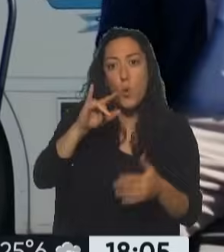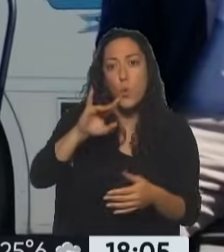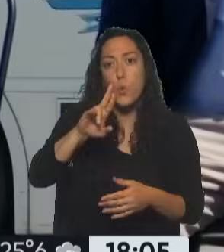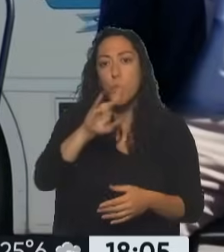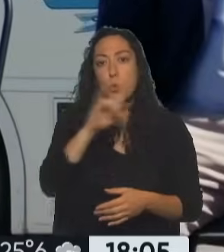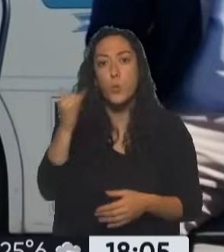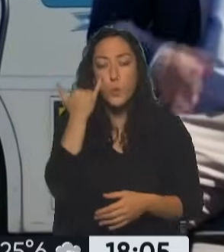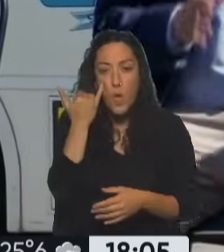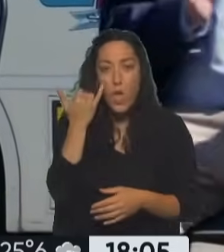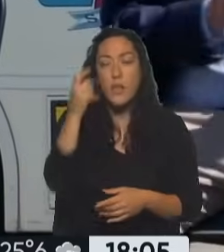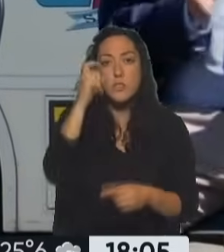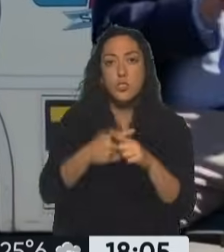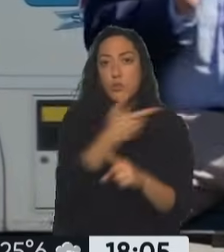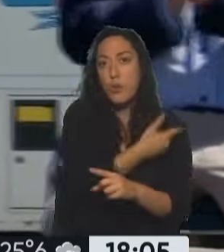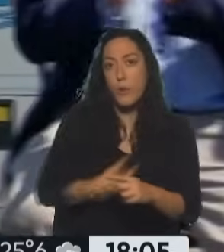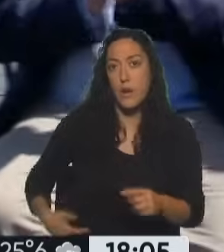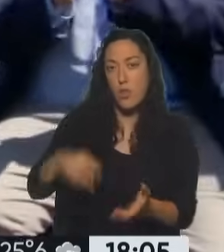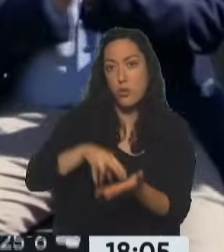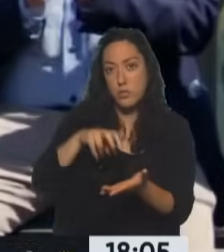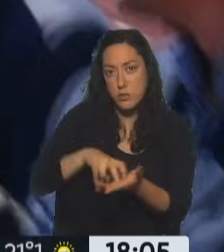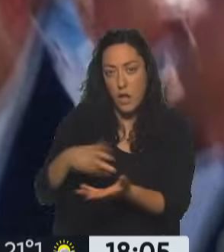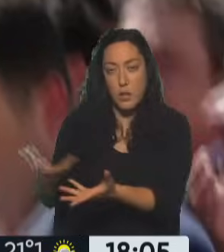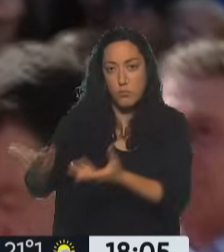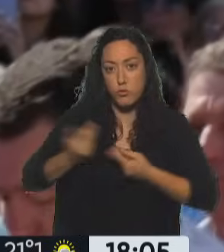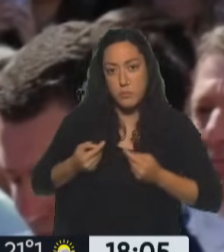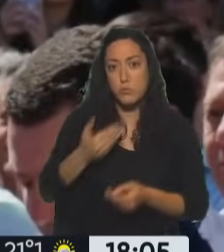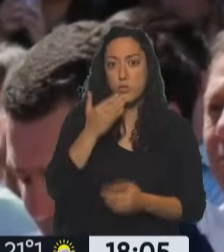Urtubey, exgobernador de Salta,